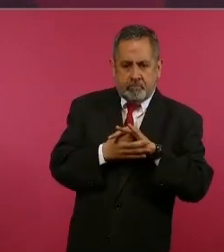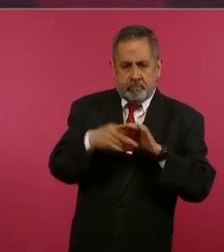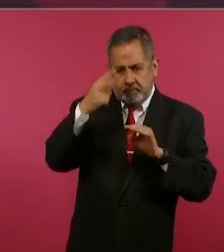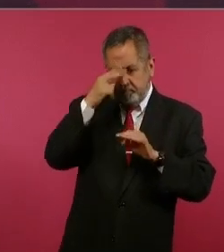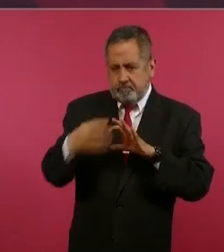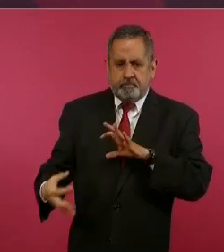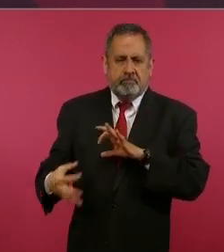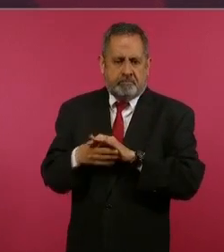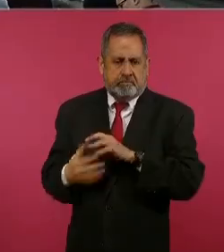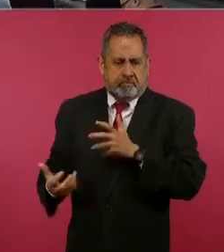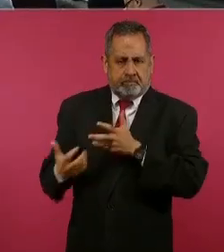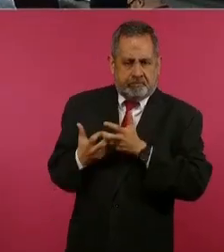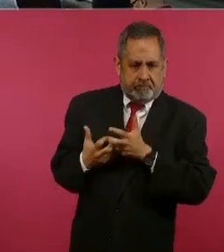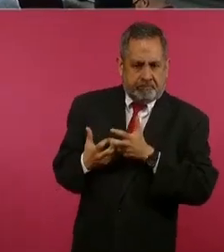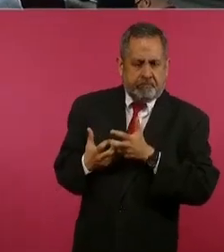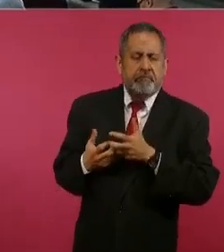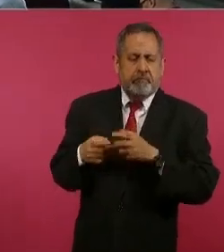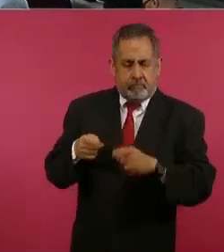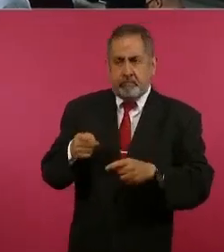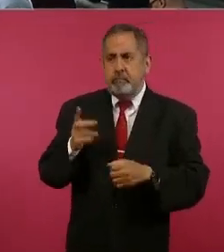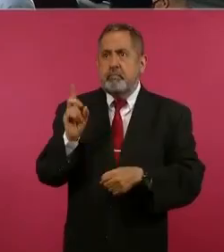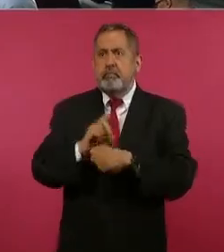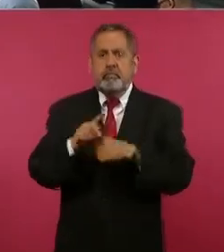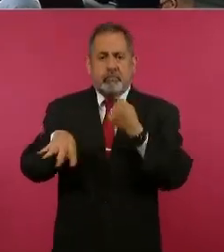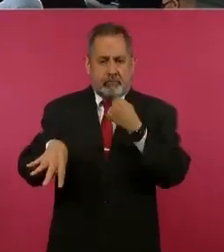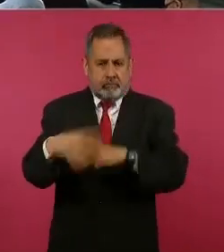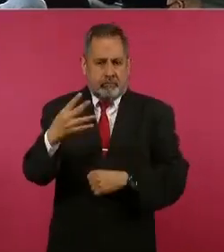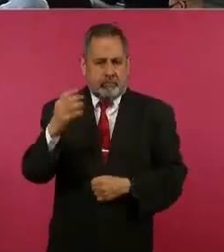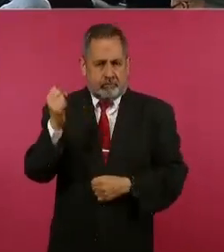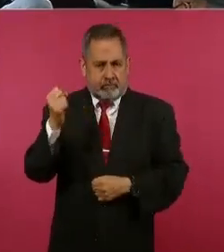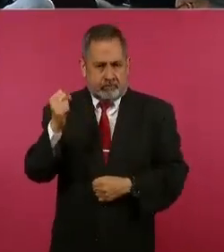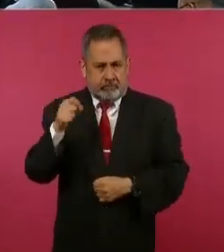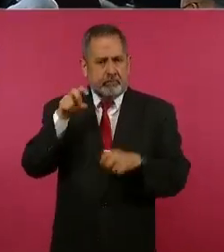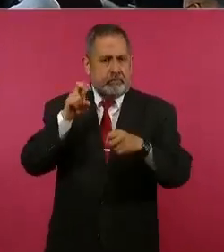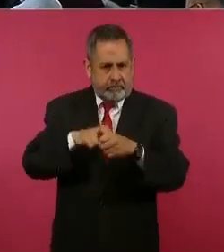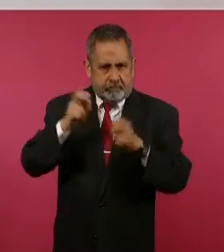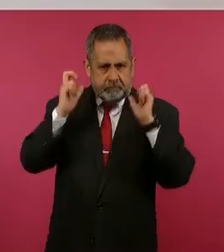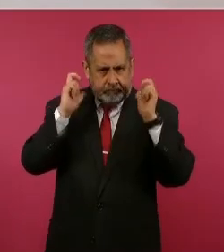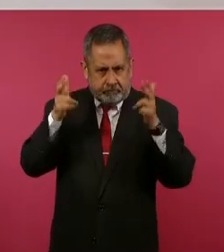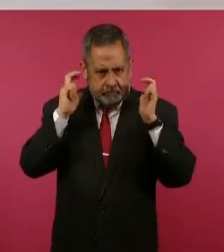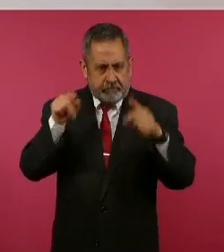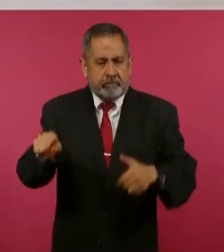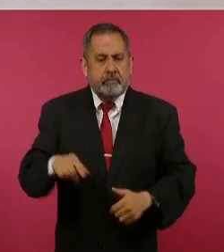de Chiapas a México, 14 de septiembre.